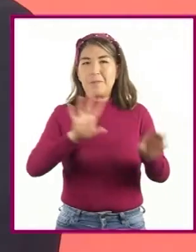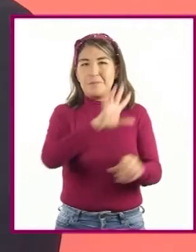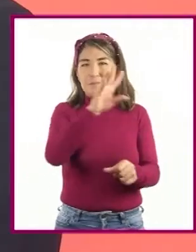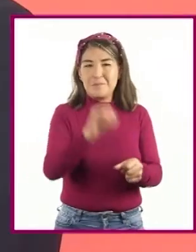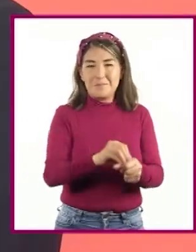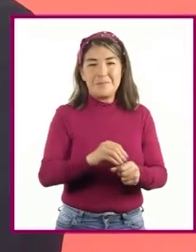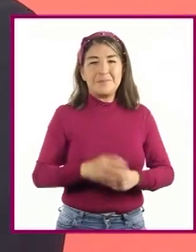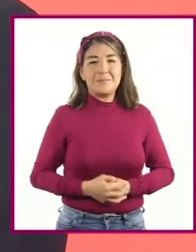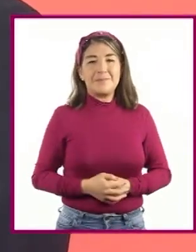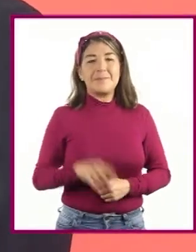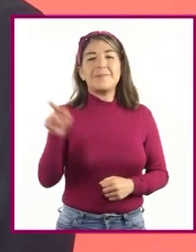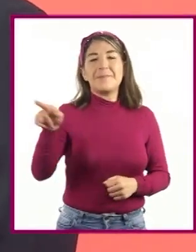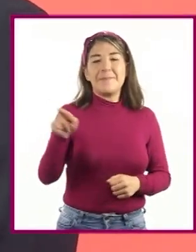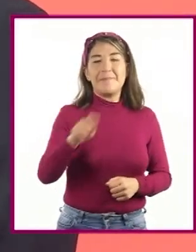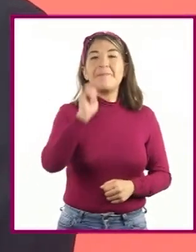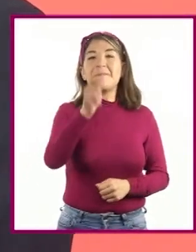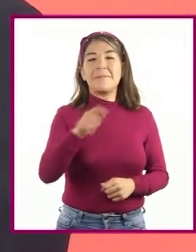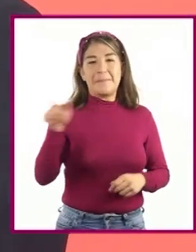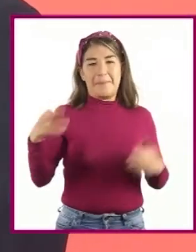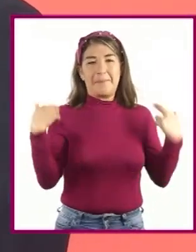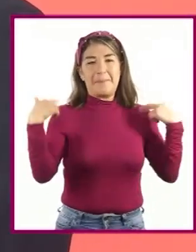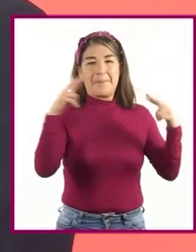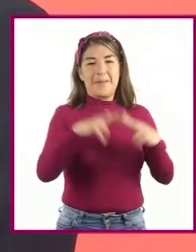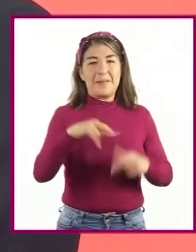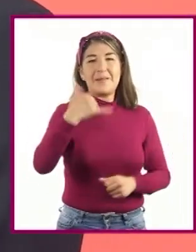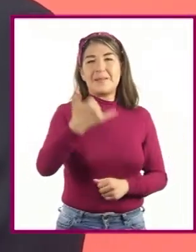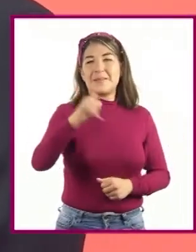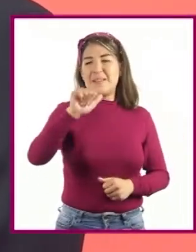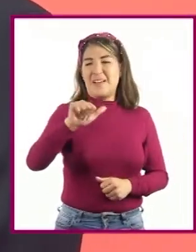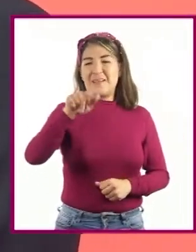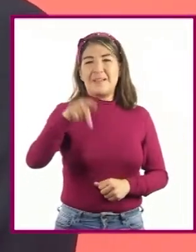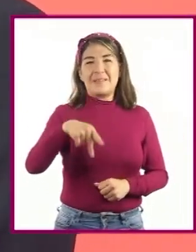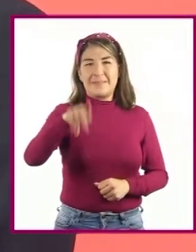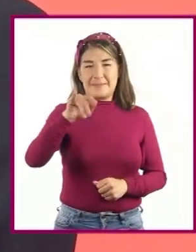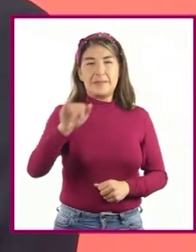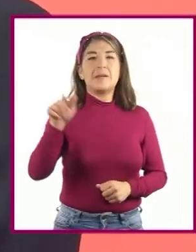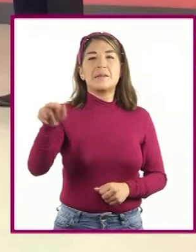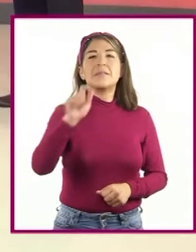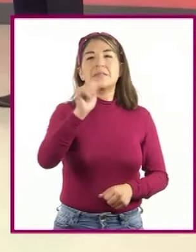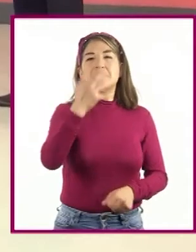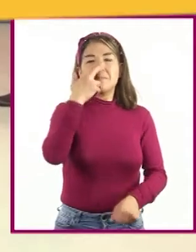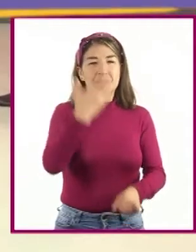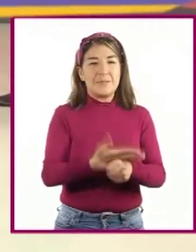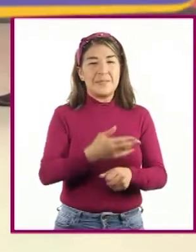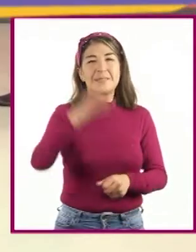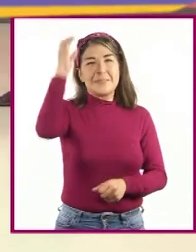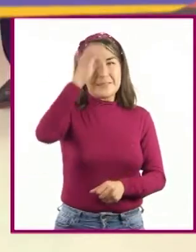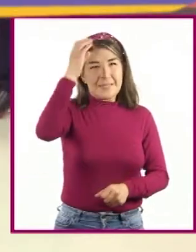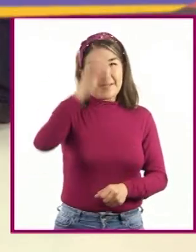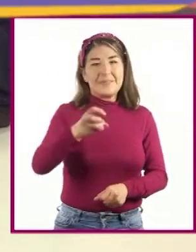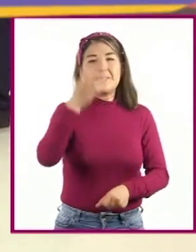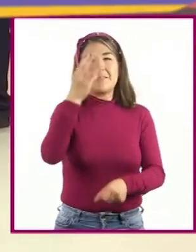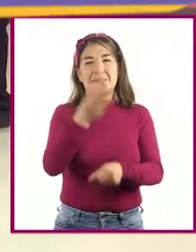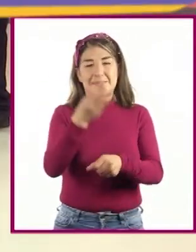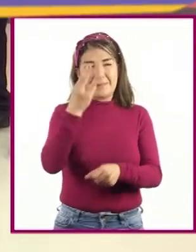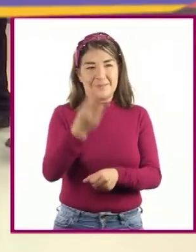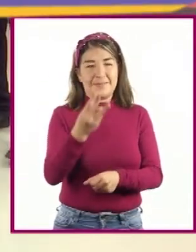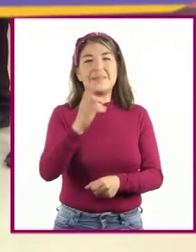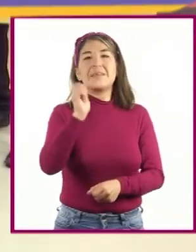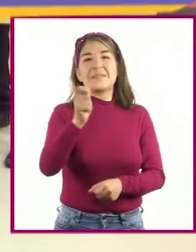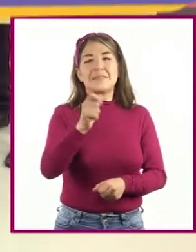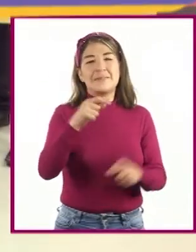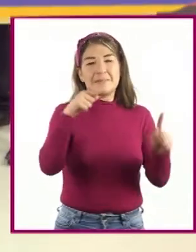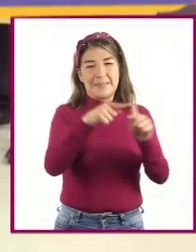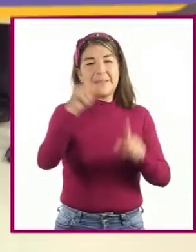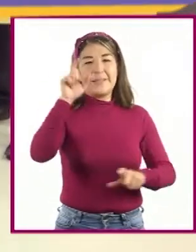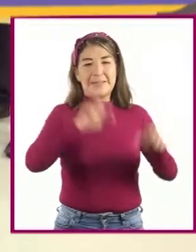complementamos. Él es el profesor Jackie Quirós y tiene a su cargo la asignatura de Ciencias 3 con énfasis en